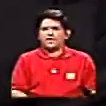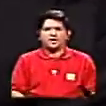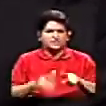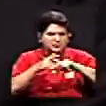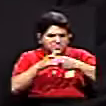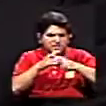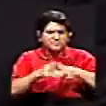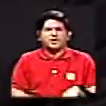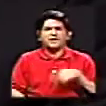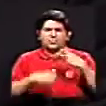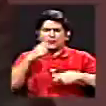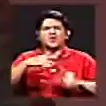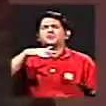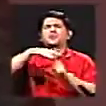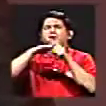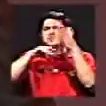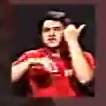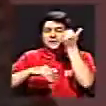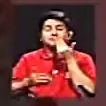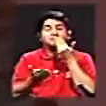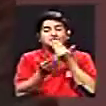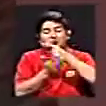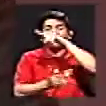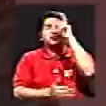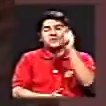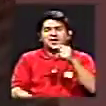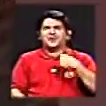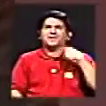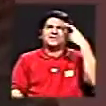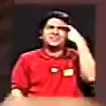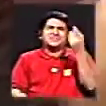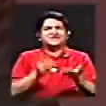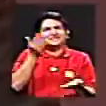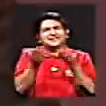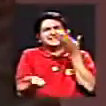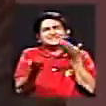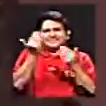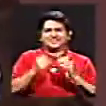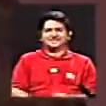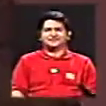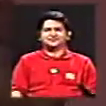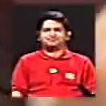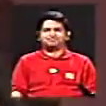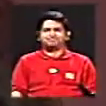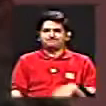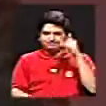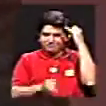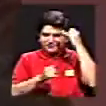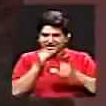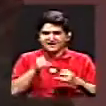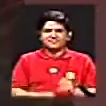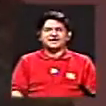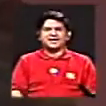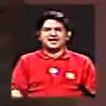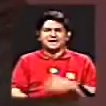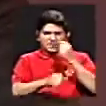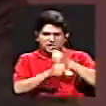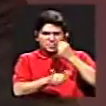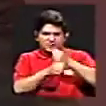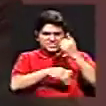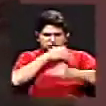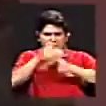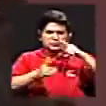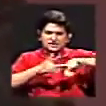de problemas? Sí, bueno, es una buena pregunta, ¿verdad? Uno pensaría que probablemente, finalmente, ya en la operatividad del